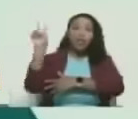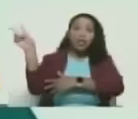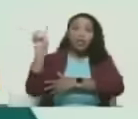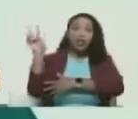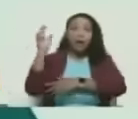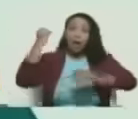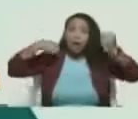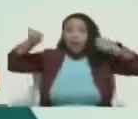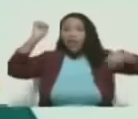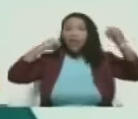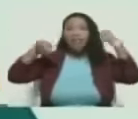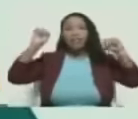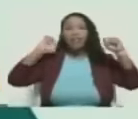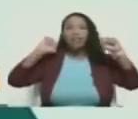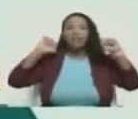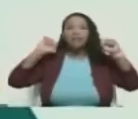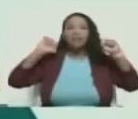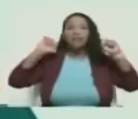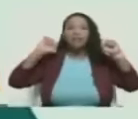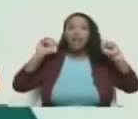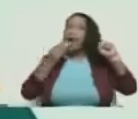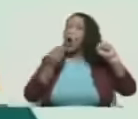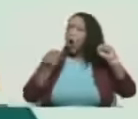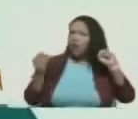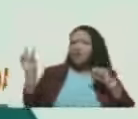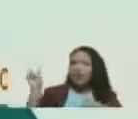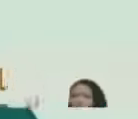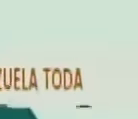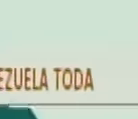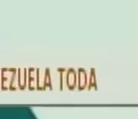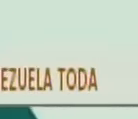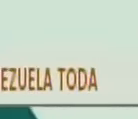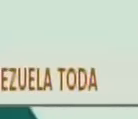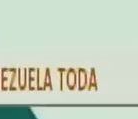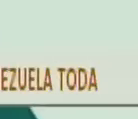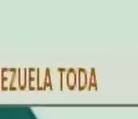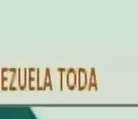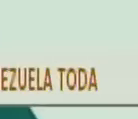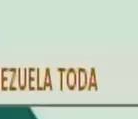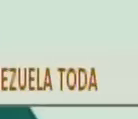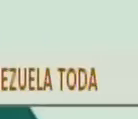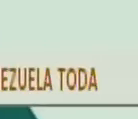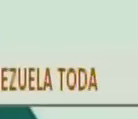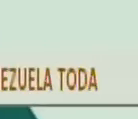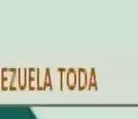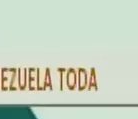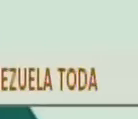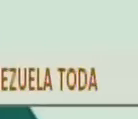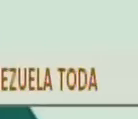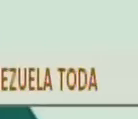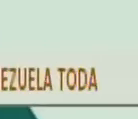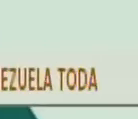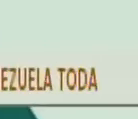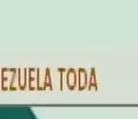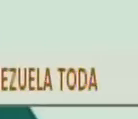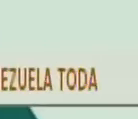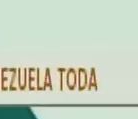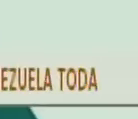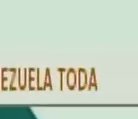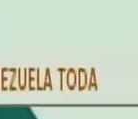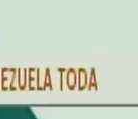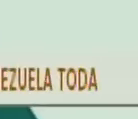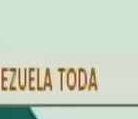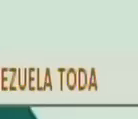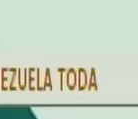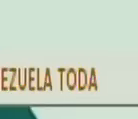rebeldía, justamente. El joven venezolano es altivo, sabe identificar bien quiénes